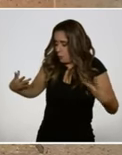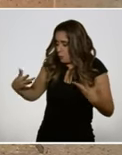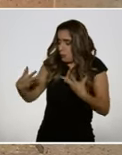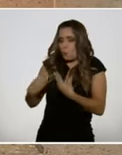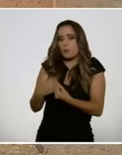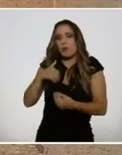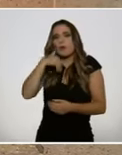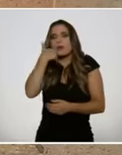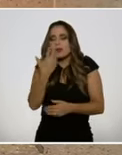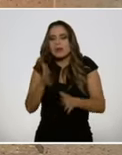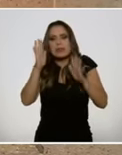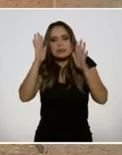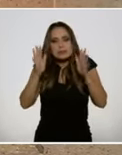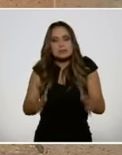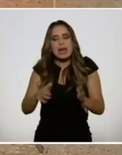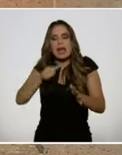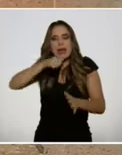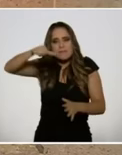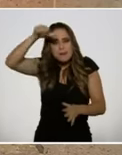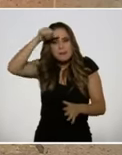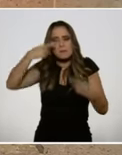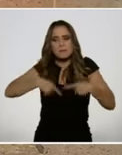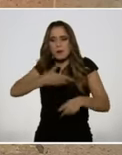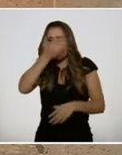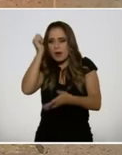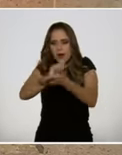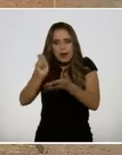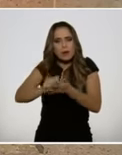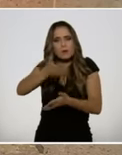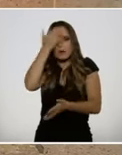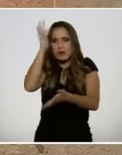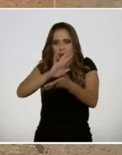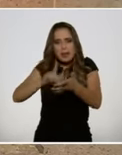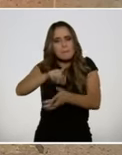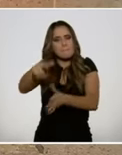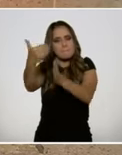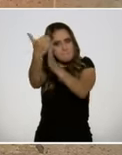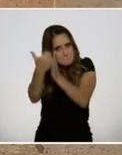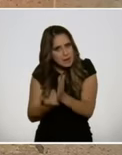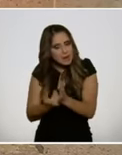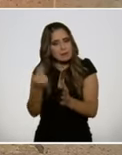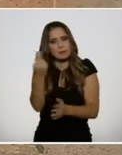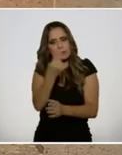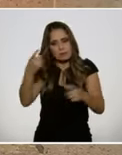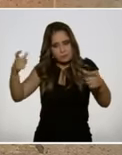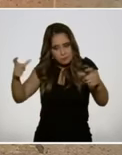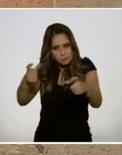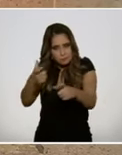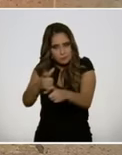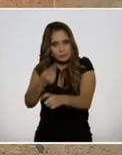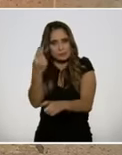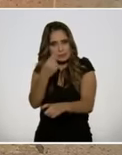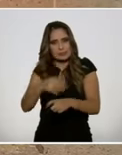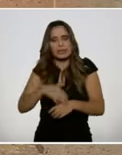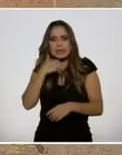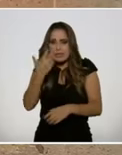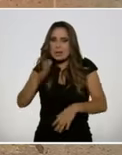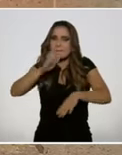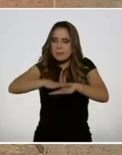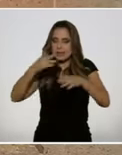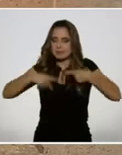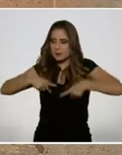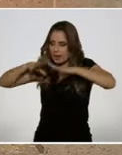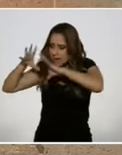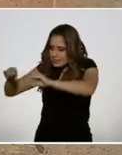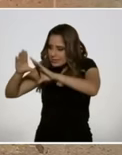el porcentaje o el grado de analfabetismo. Una población que pueda ser precisamente más instruida